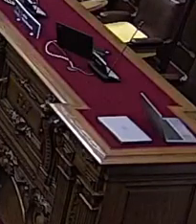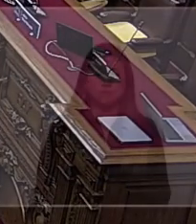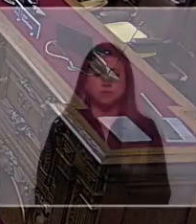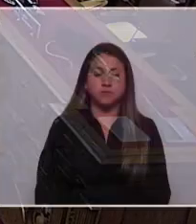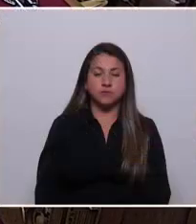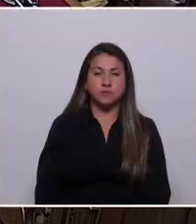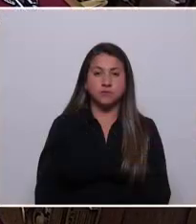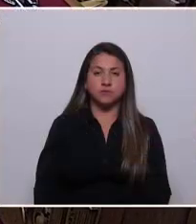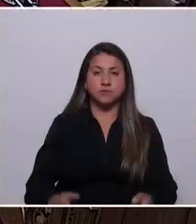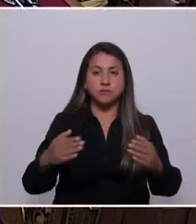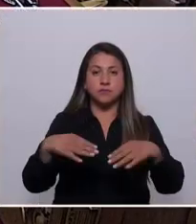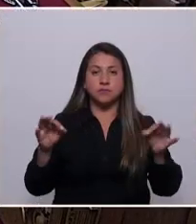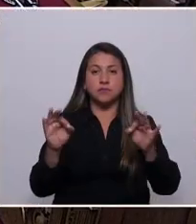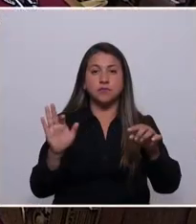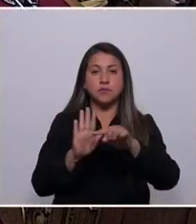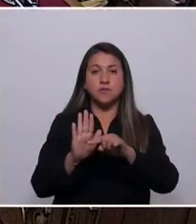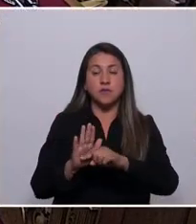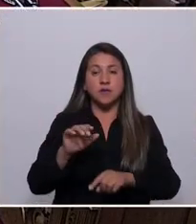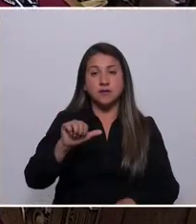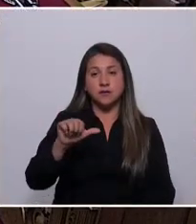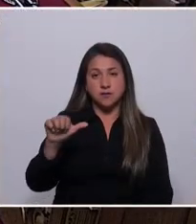Pasamos a la indicación número 66,